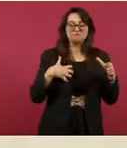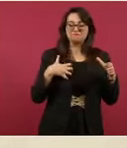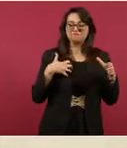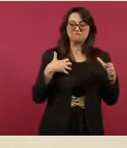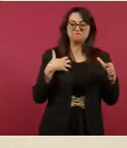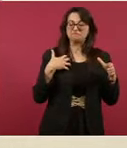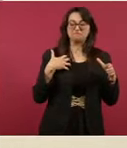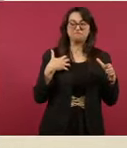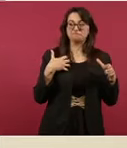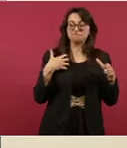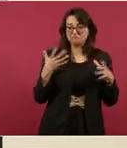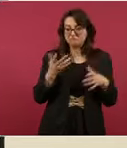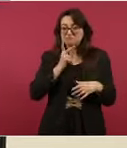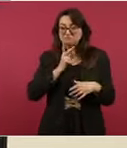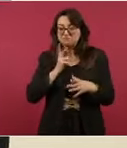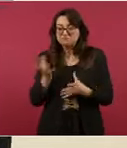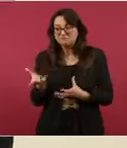lección,